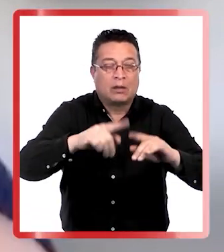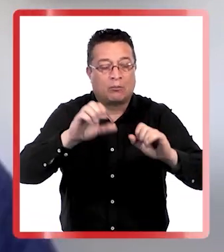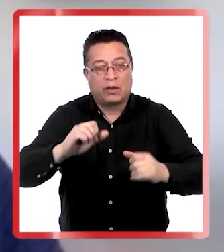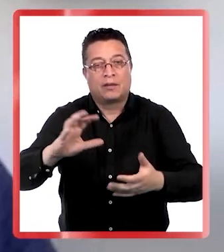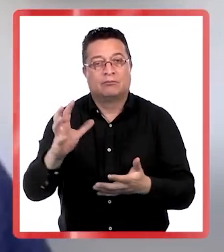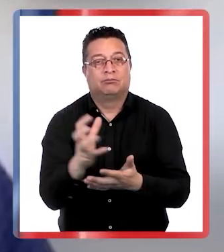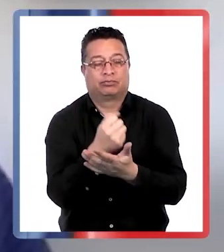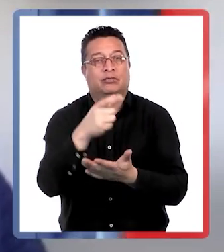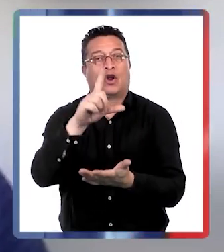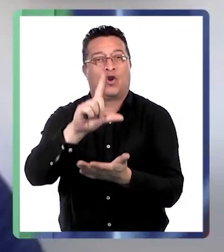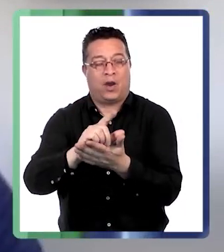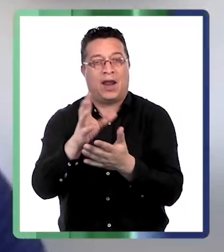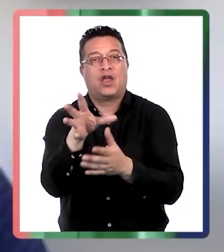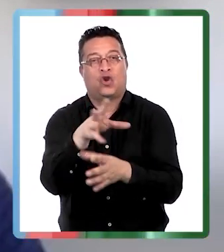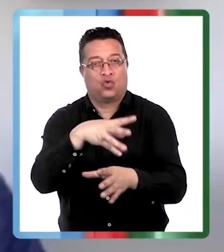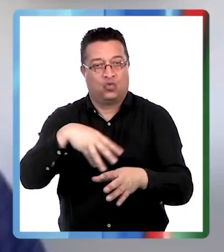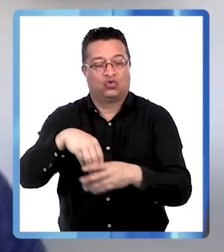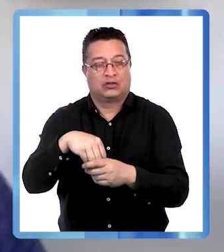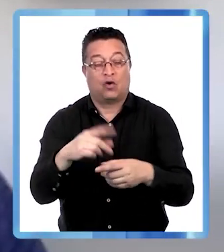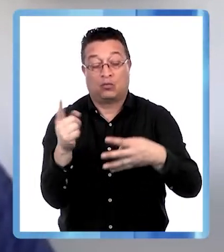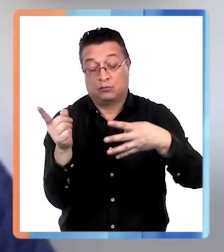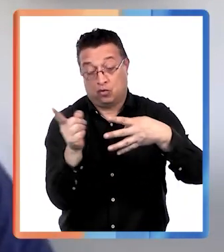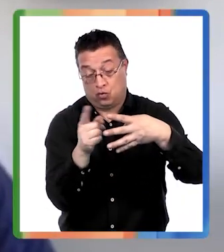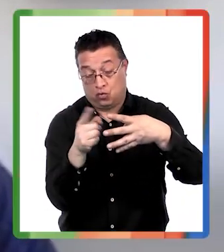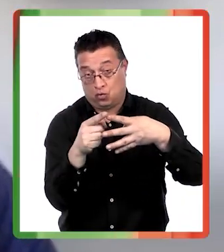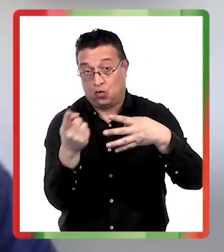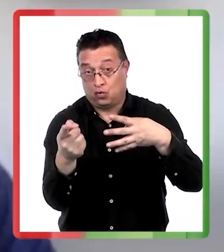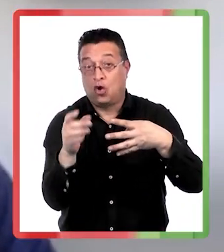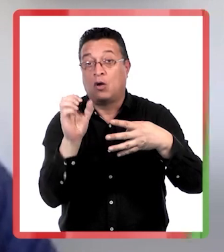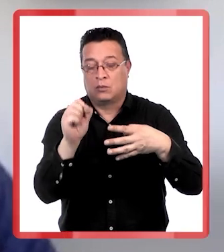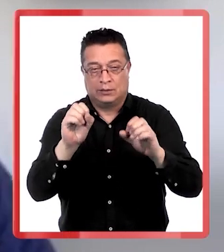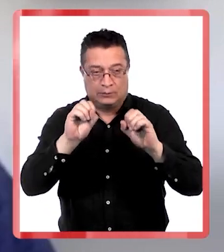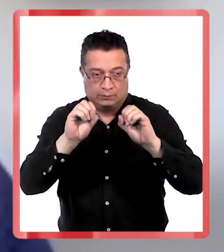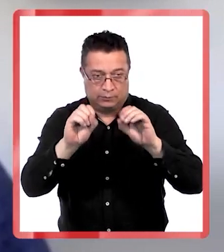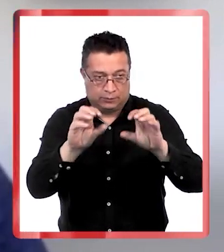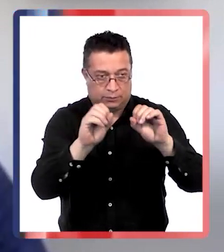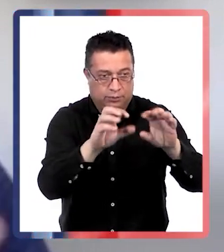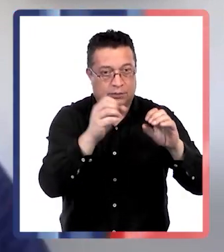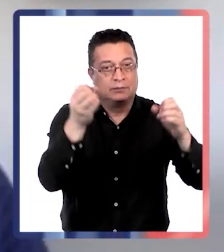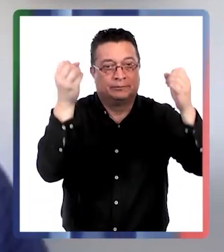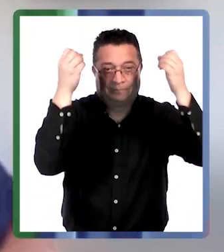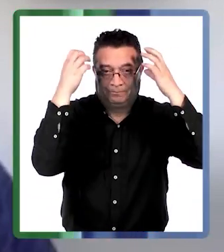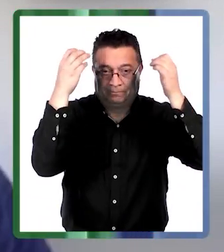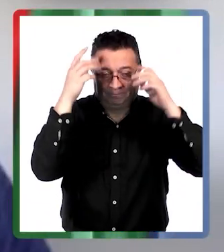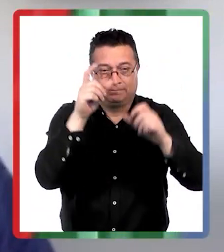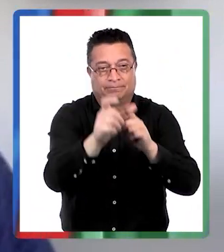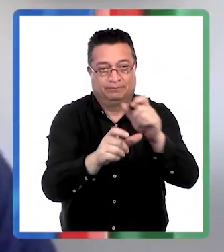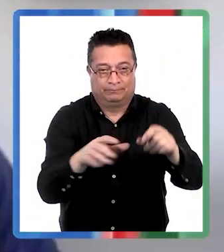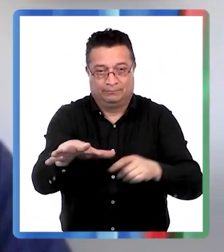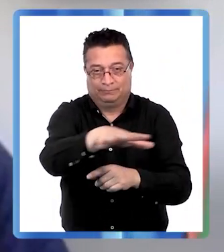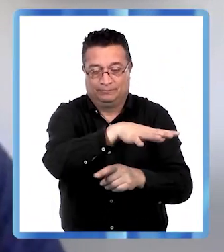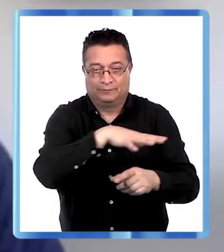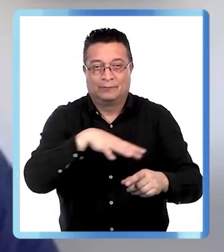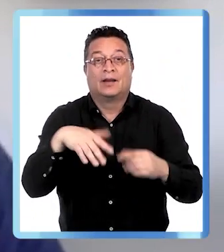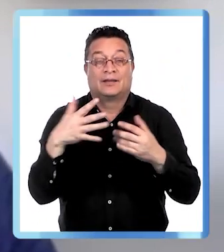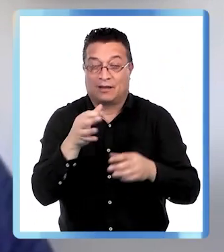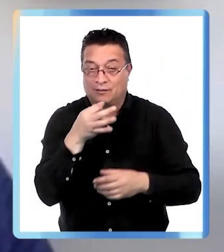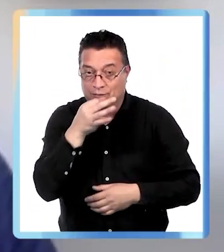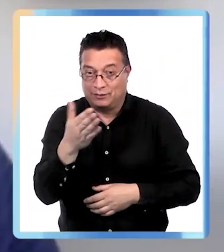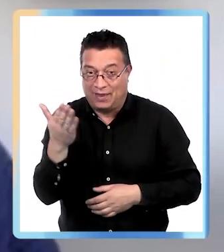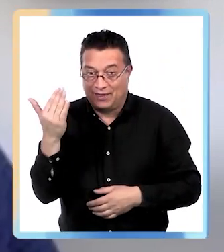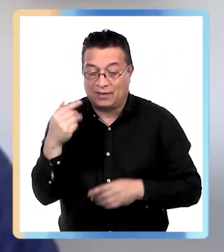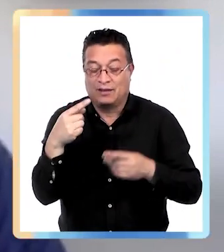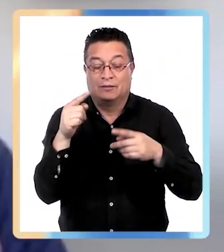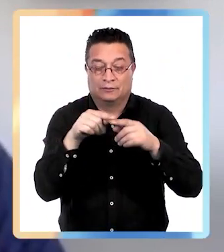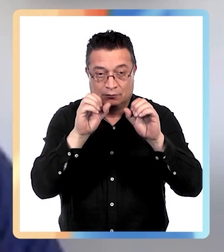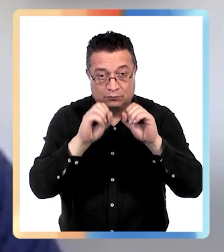para lograr ser un espacio realmente inclusivo. Uno de ellos es capacitar, que ya lo mencionábamos en el bloque anterior,